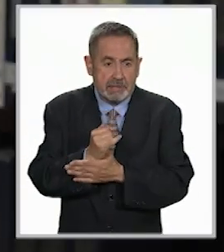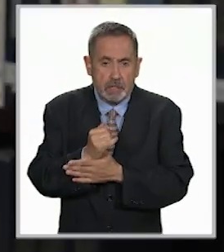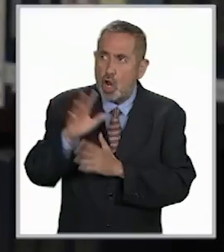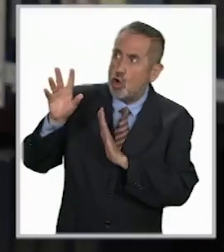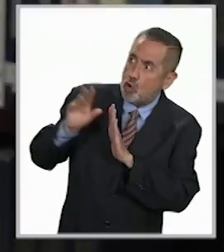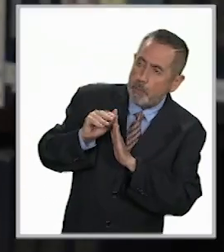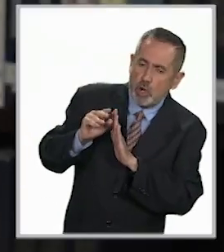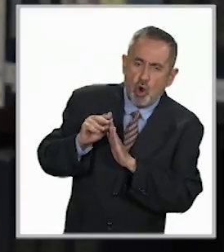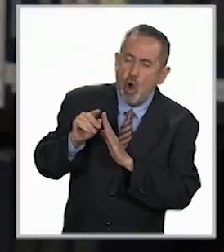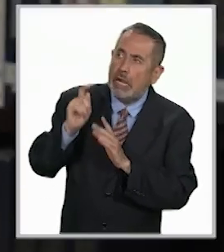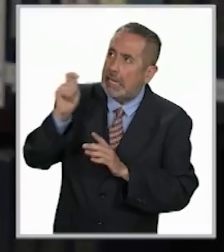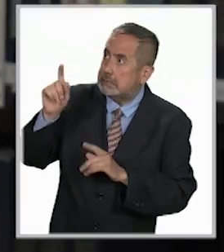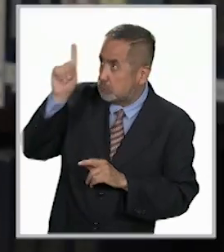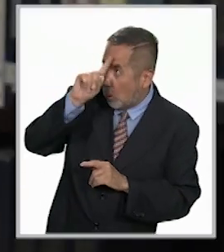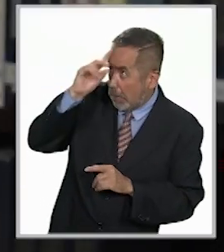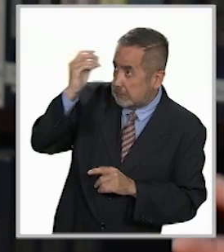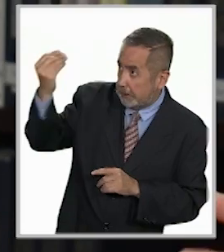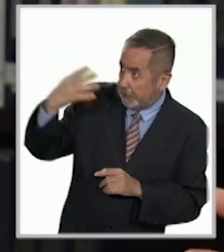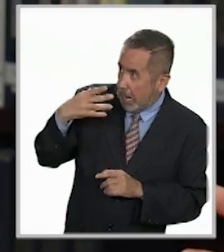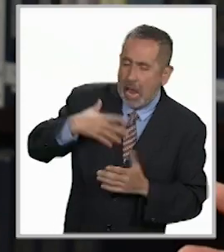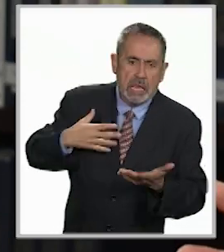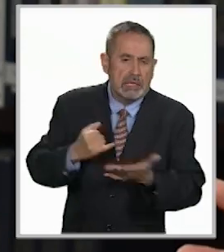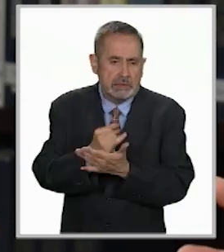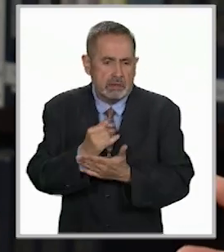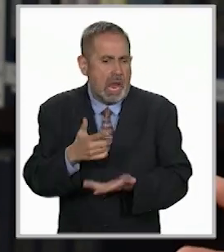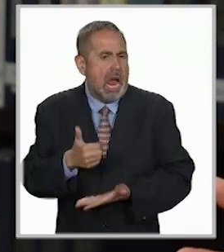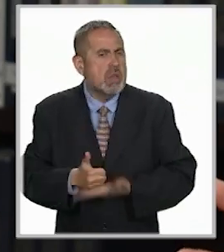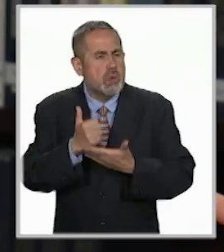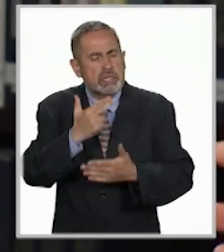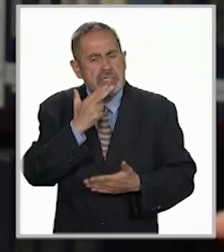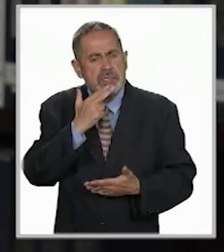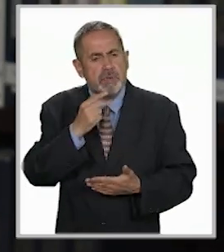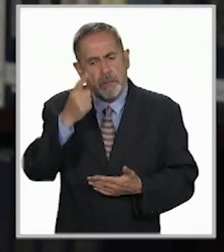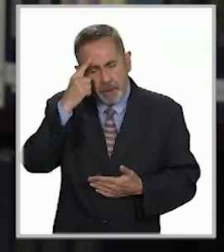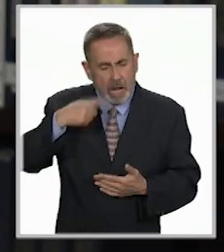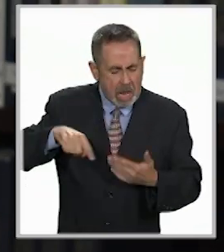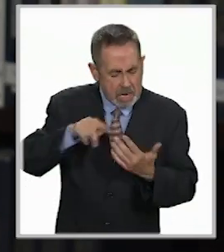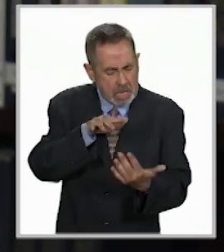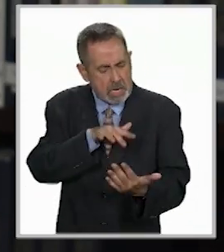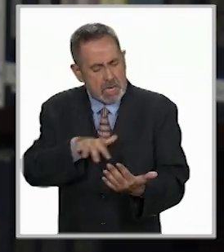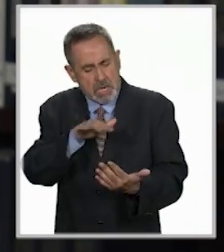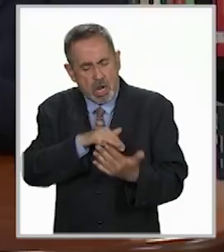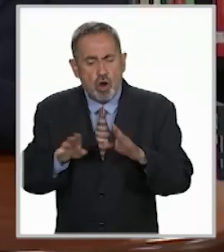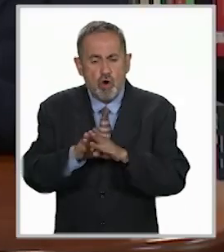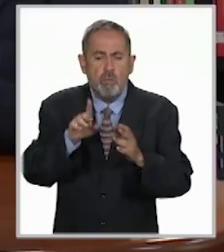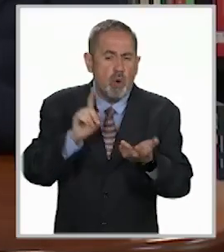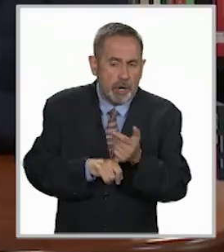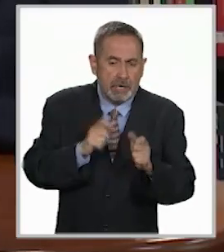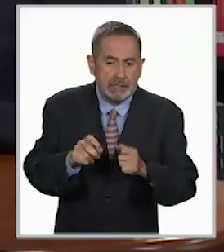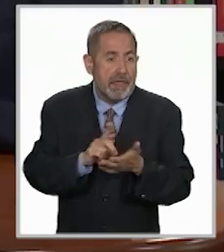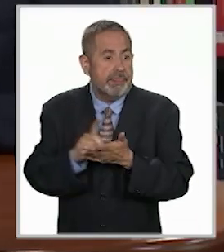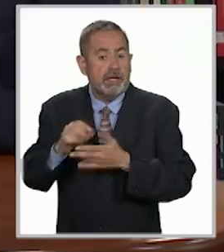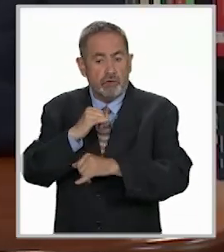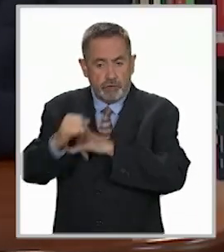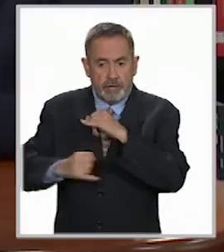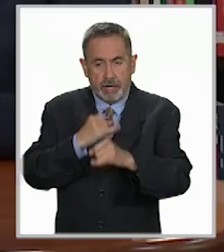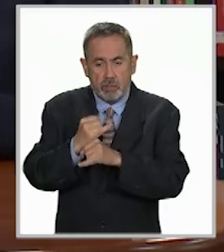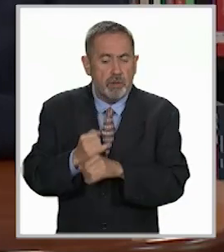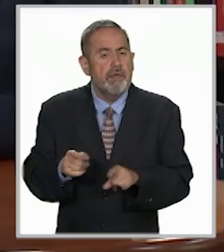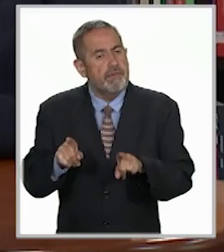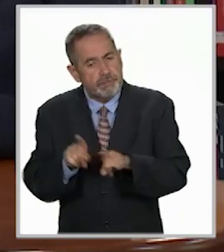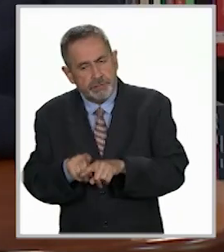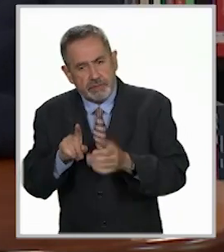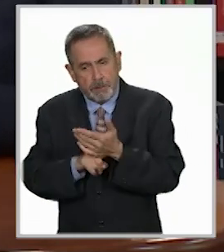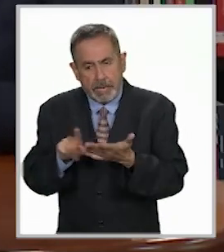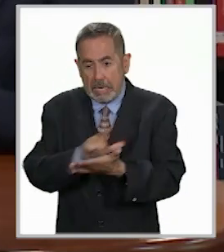jurisdiccional? Totalmente, y de hecho no solo guiar, sino que ayudan mucho, son muy útiles para interpretar y aplicar no solo el